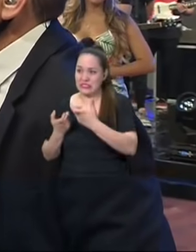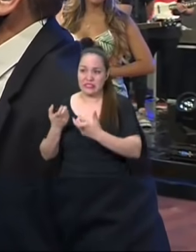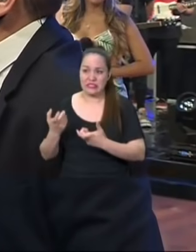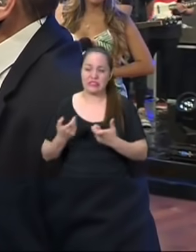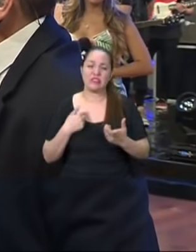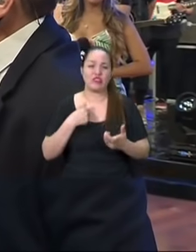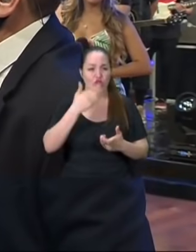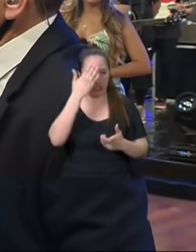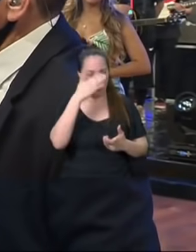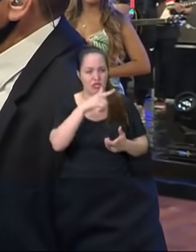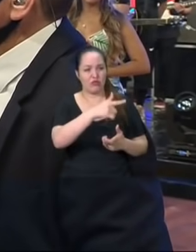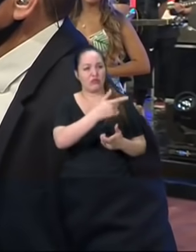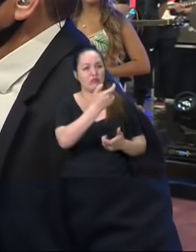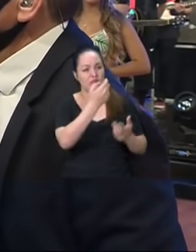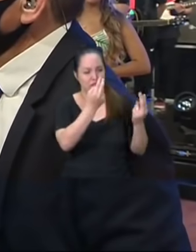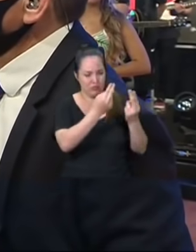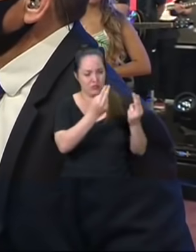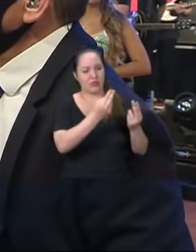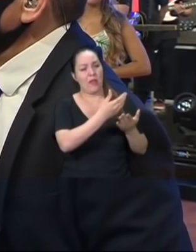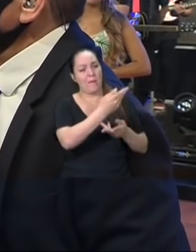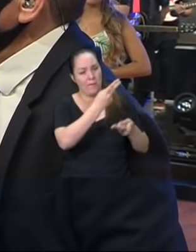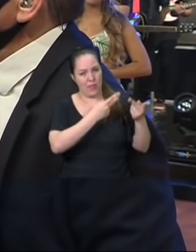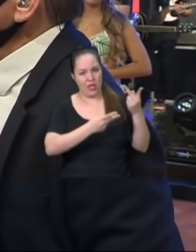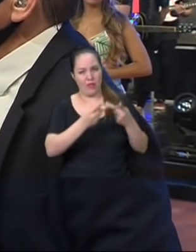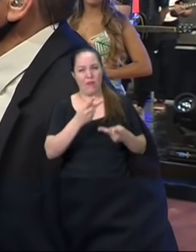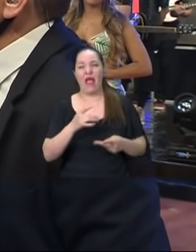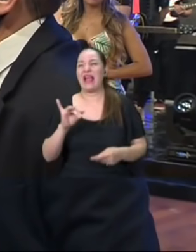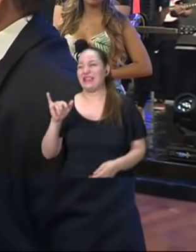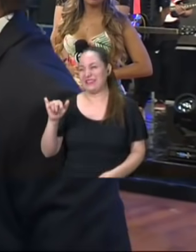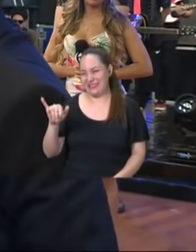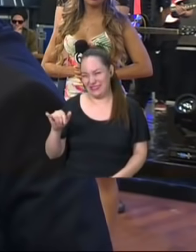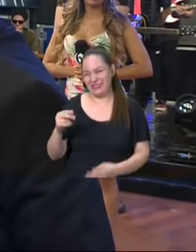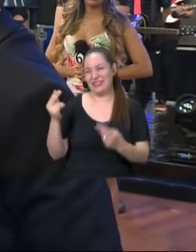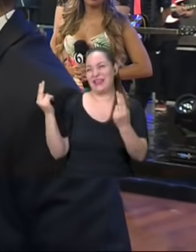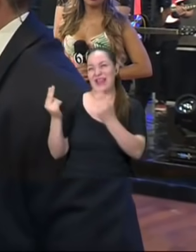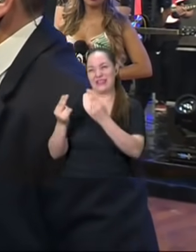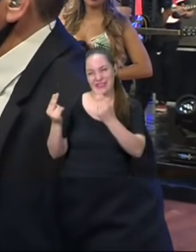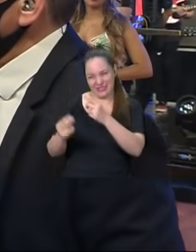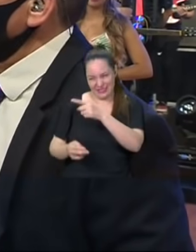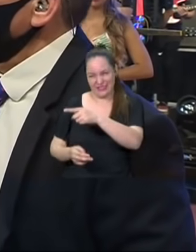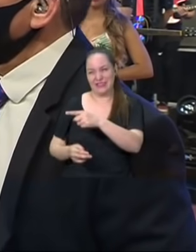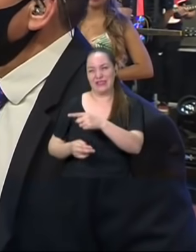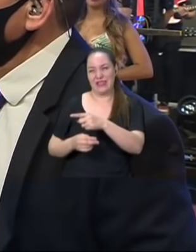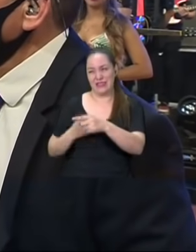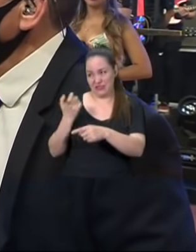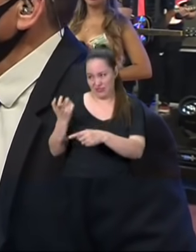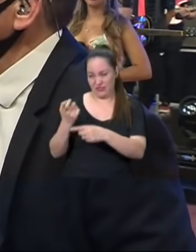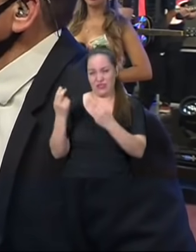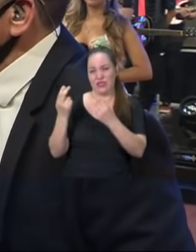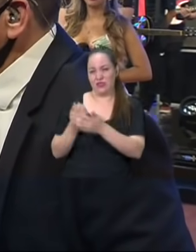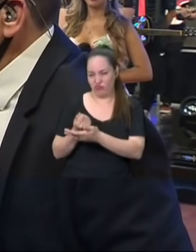contar con muchos. No, sí ocupas. Y más por el broncón que traes ahorita. ¿Cuál broncón?